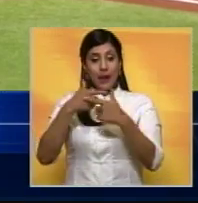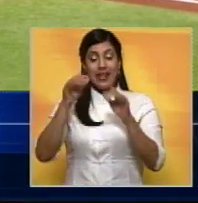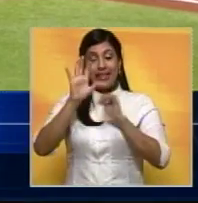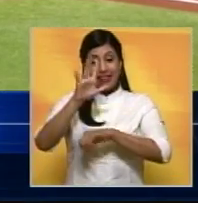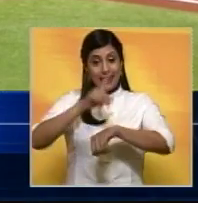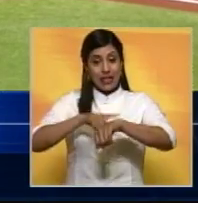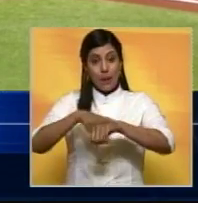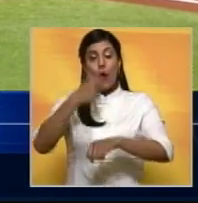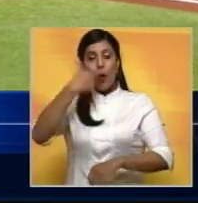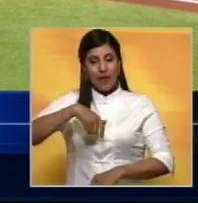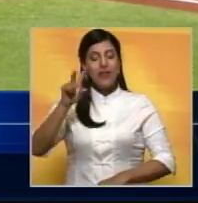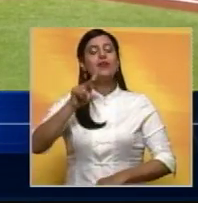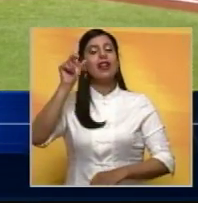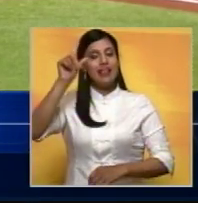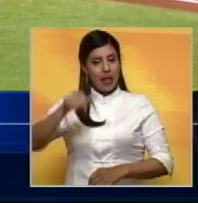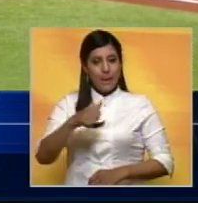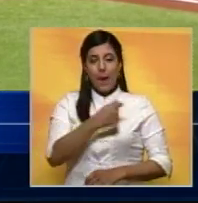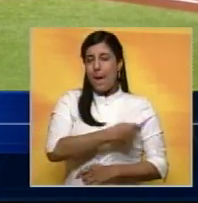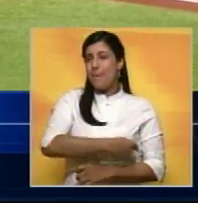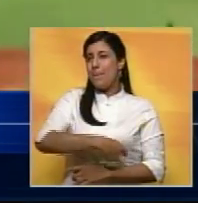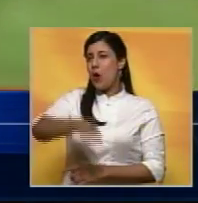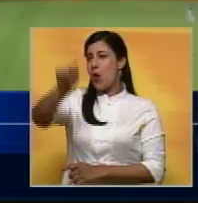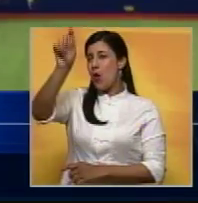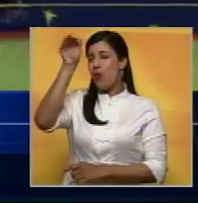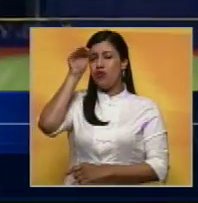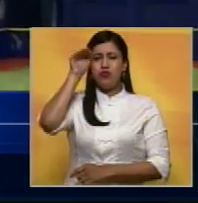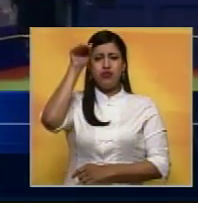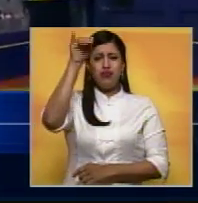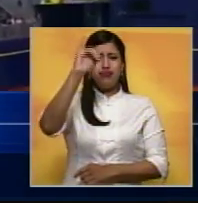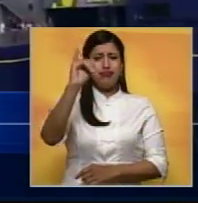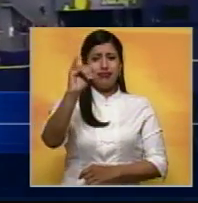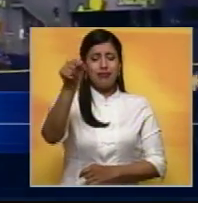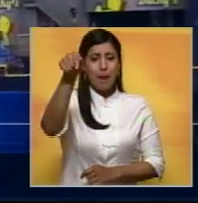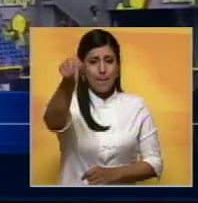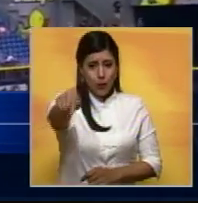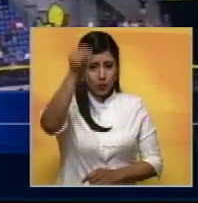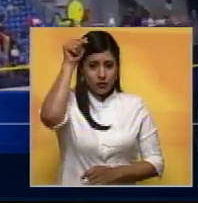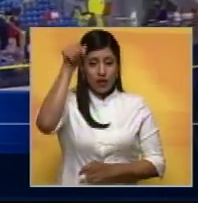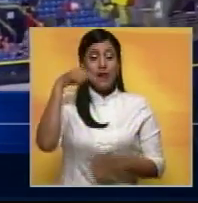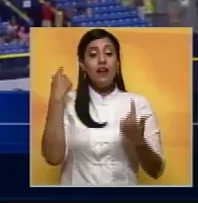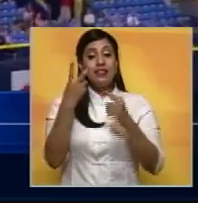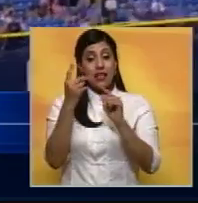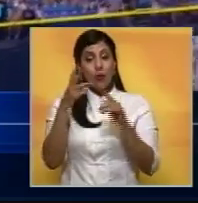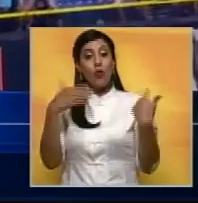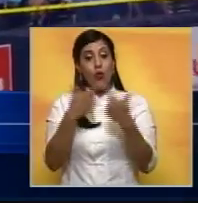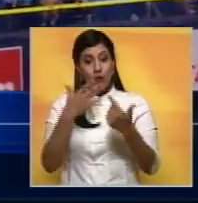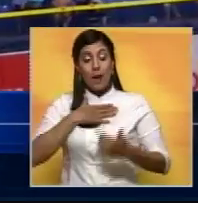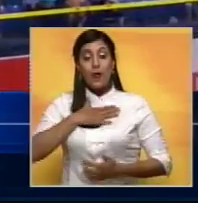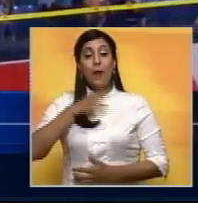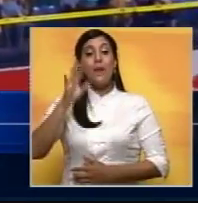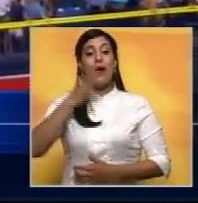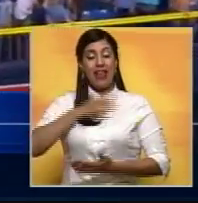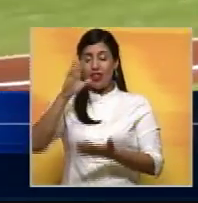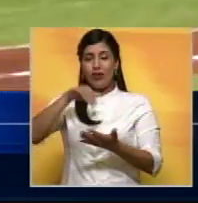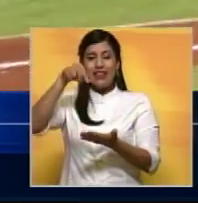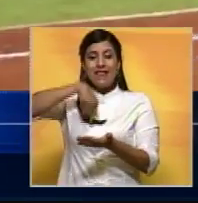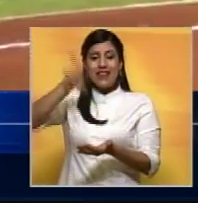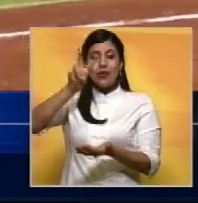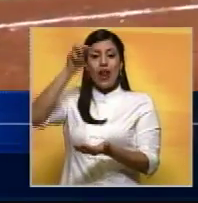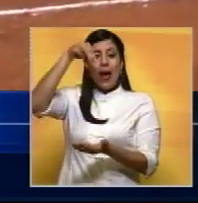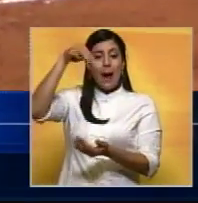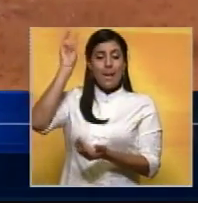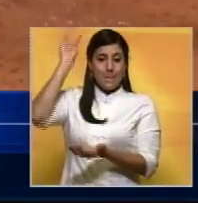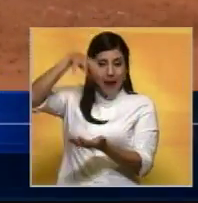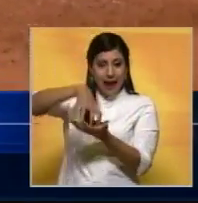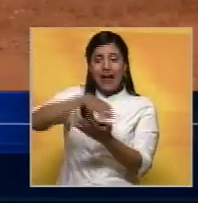quinto inning, y José Altuve, que despacha cuadrangular solitario por la izquierda, segundo de la campaña para el maracayero, que se fue de 5-3 con jonrón,